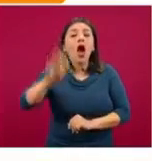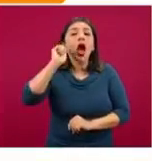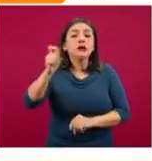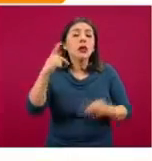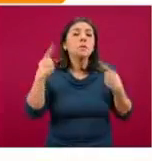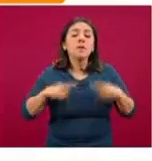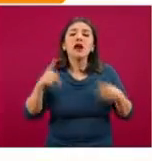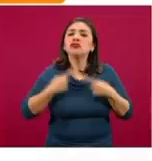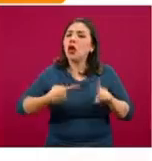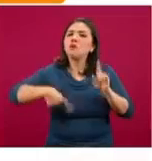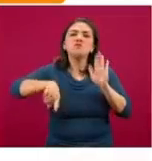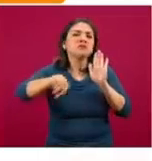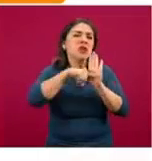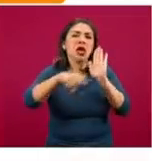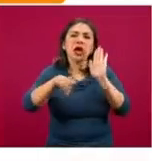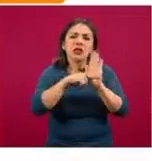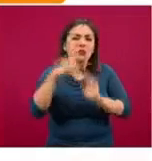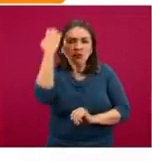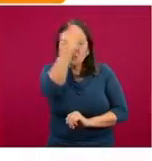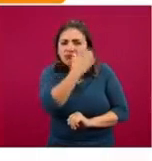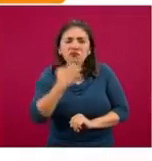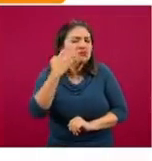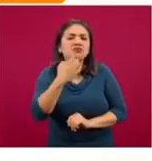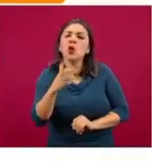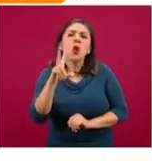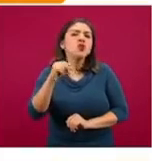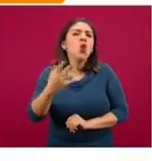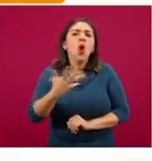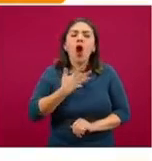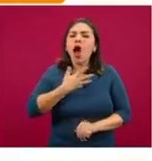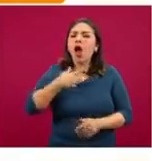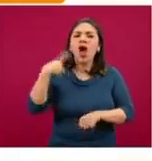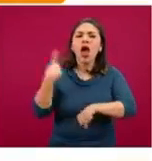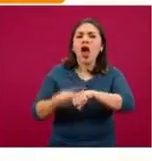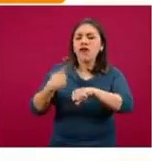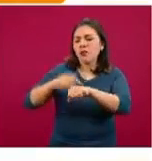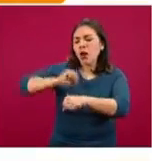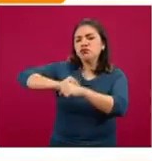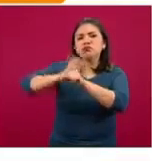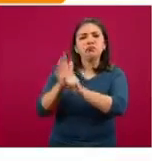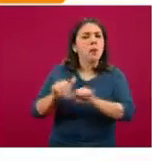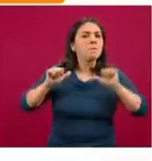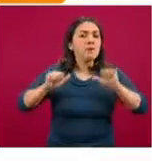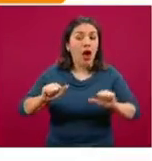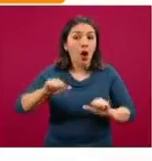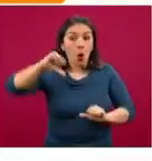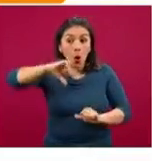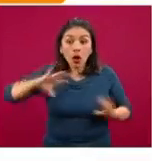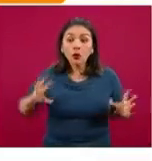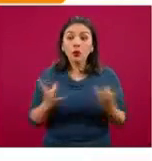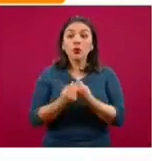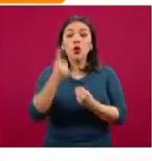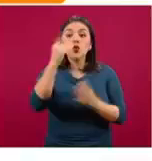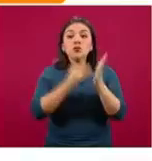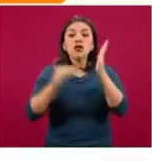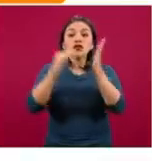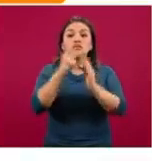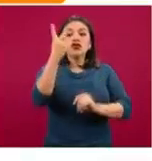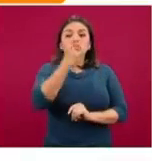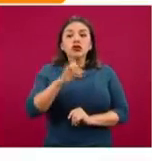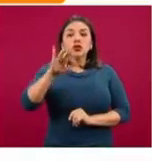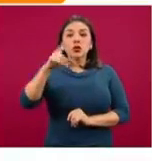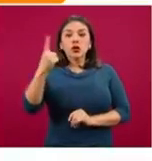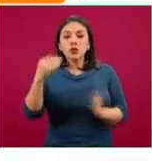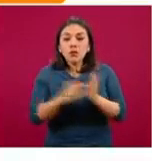que ya han sido descartadas con una prueba negativa a el virus SARS-CoV-2, que para el día de hoy suman